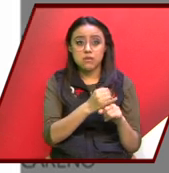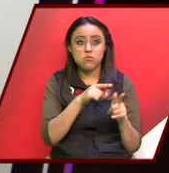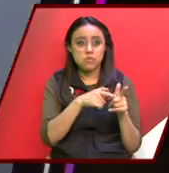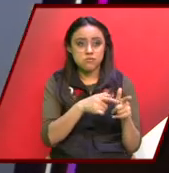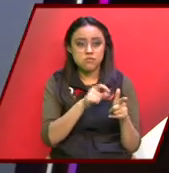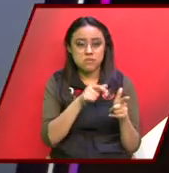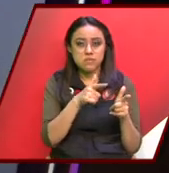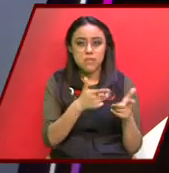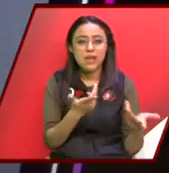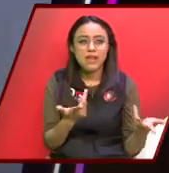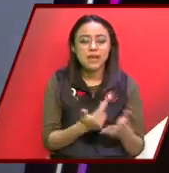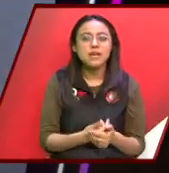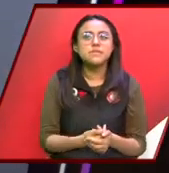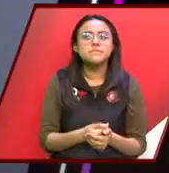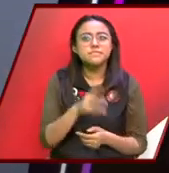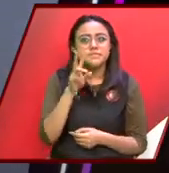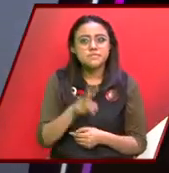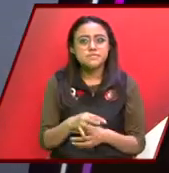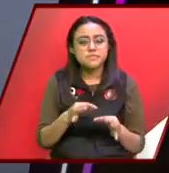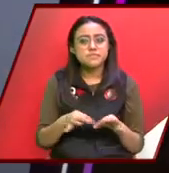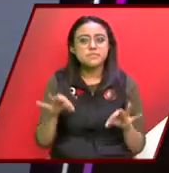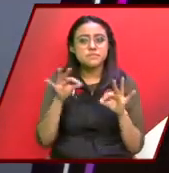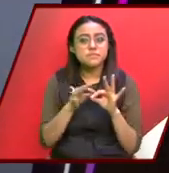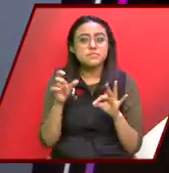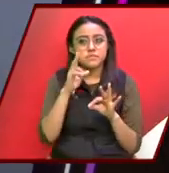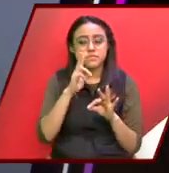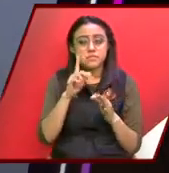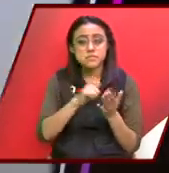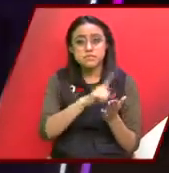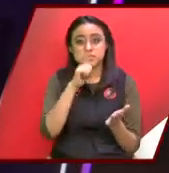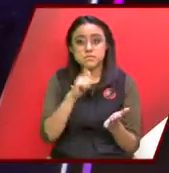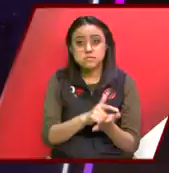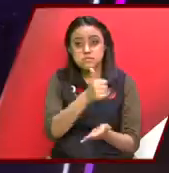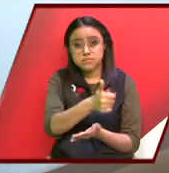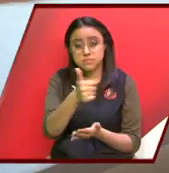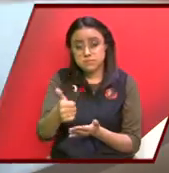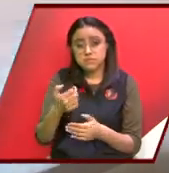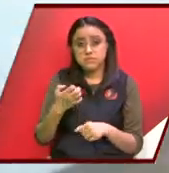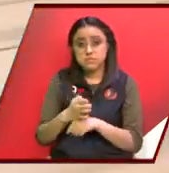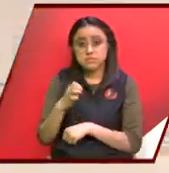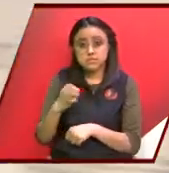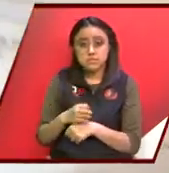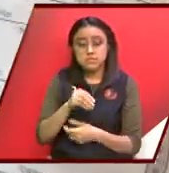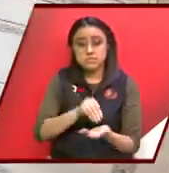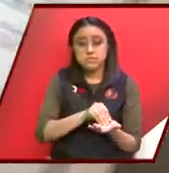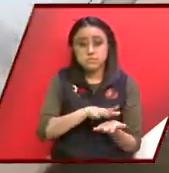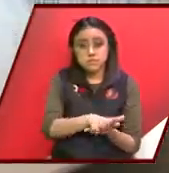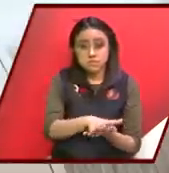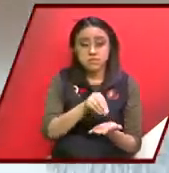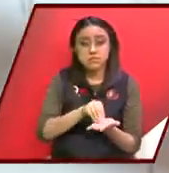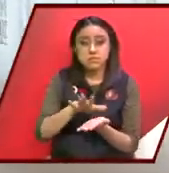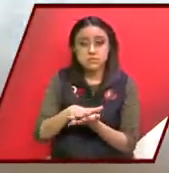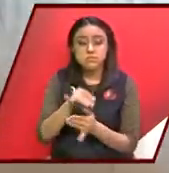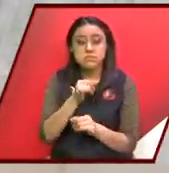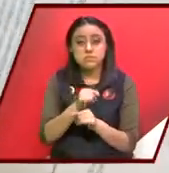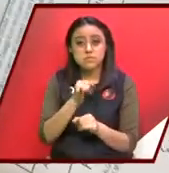seguimiento. Algo que se debe tomar en cuenta es que de acuerdo con las leyes de cada estado, las copias certificadas tramitadas en línea